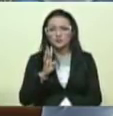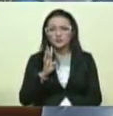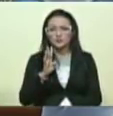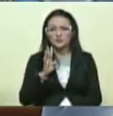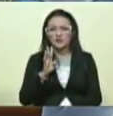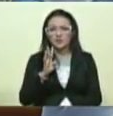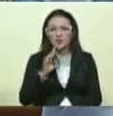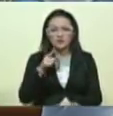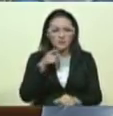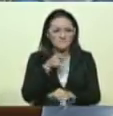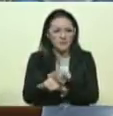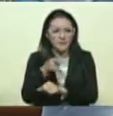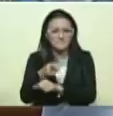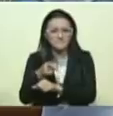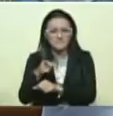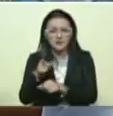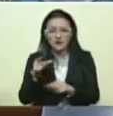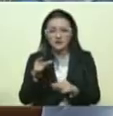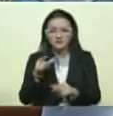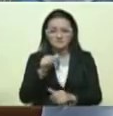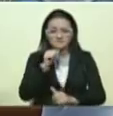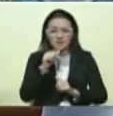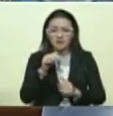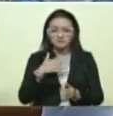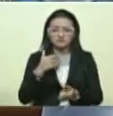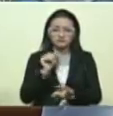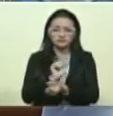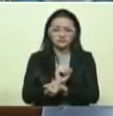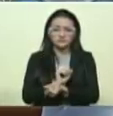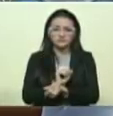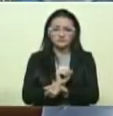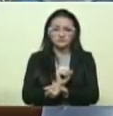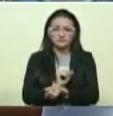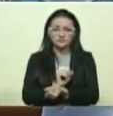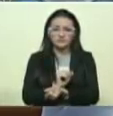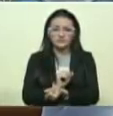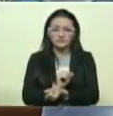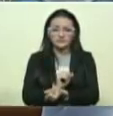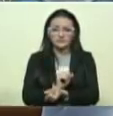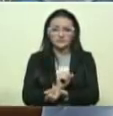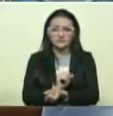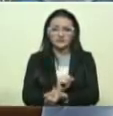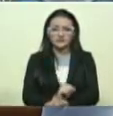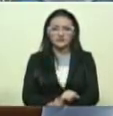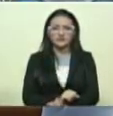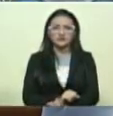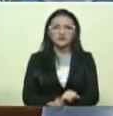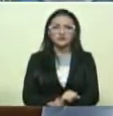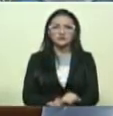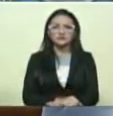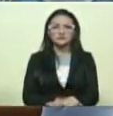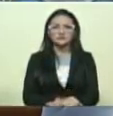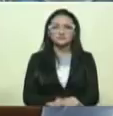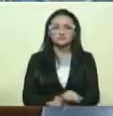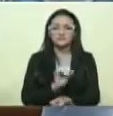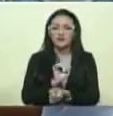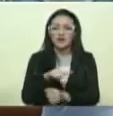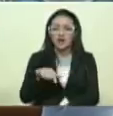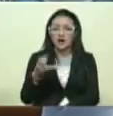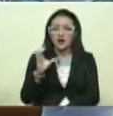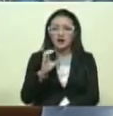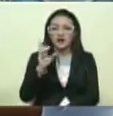imputables a la persona aprehendida y que se encuentra recluida en la sede del DIGESIN de la ciudad de